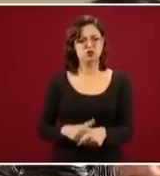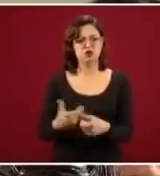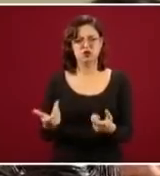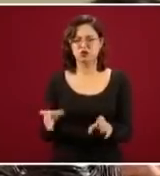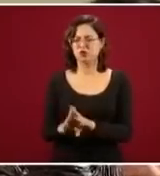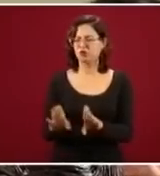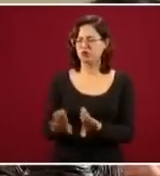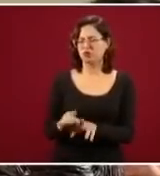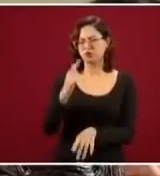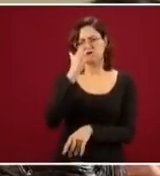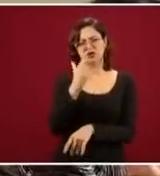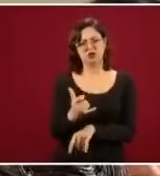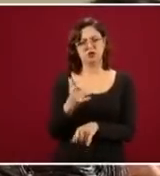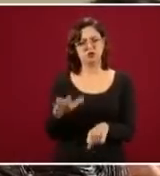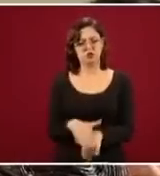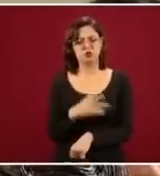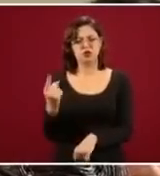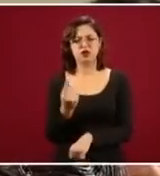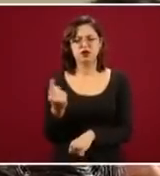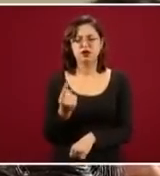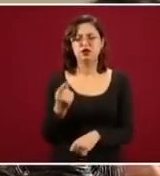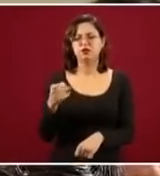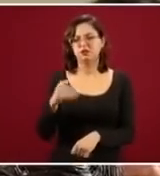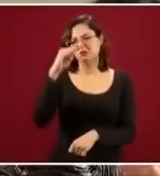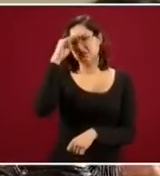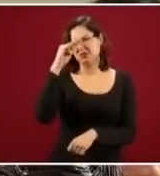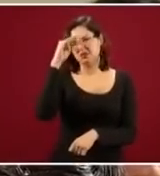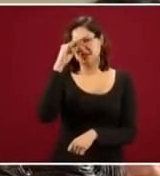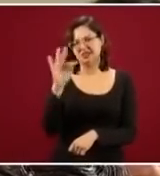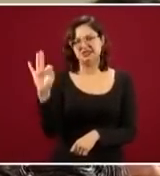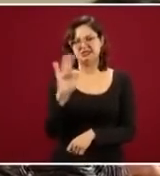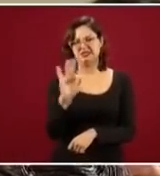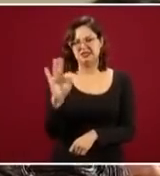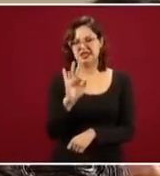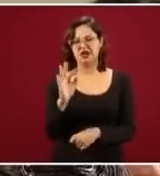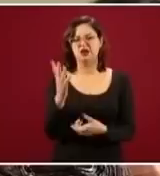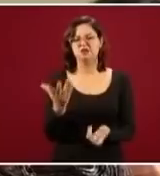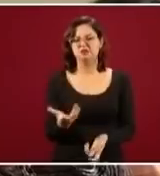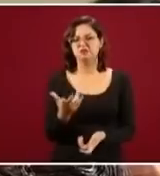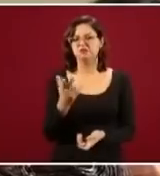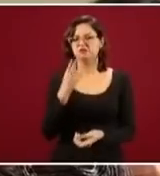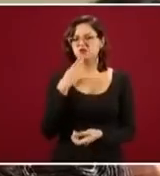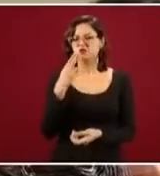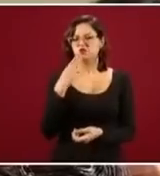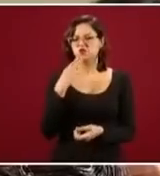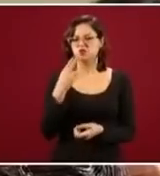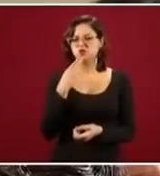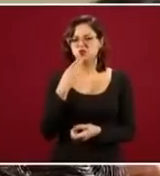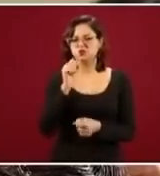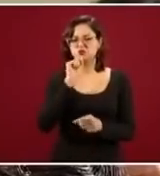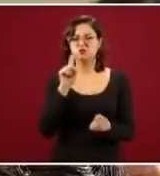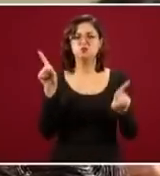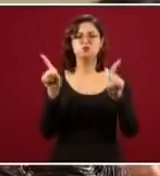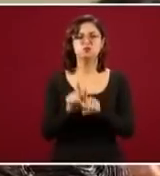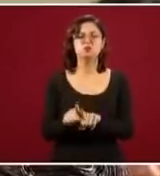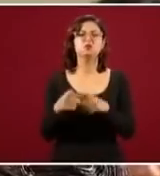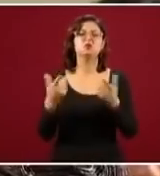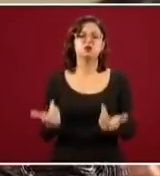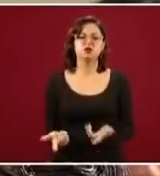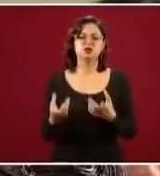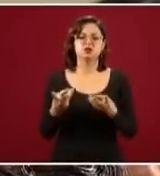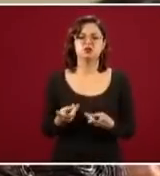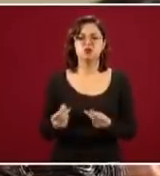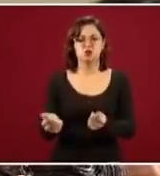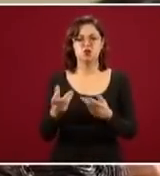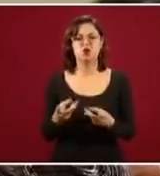¿No le parece a usted que esta práctica se asemeja a un uso indebido del outsourcing que tanto preocupa a